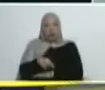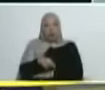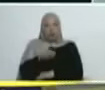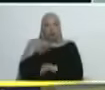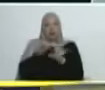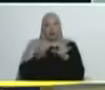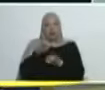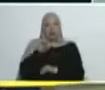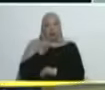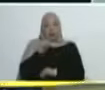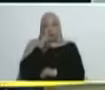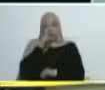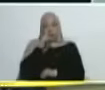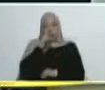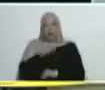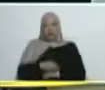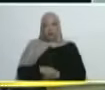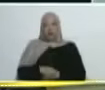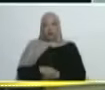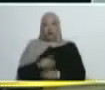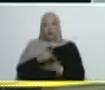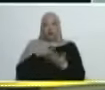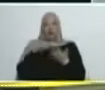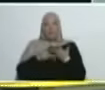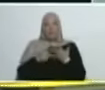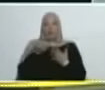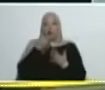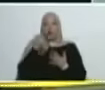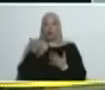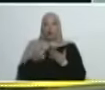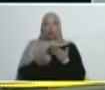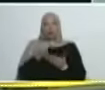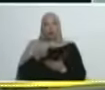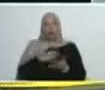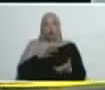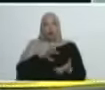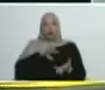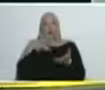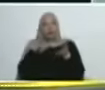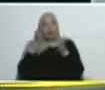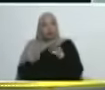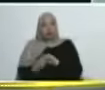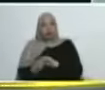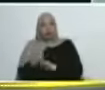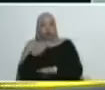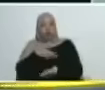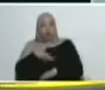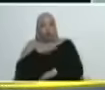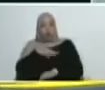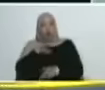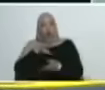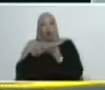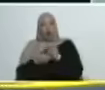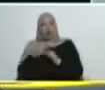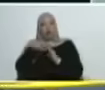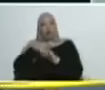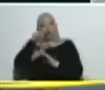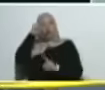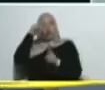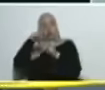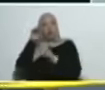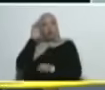7T, el plan de la patria, de las 7 transformaciones, de las grandes transformaciones rumbo al